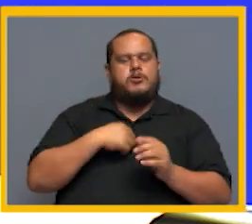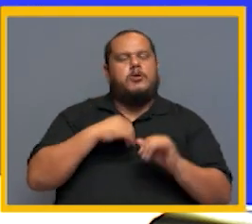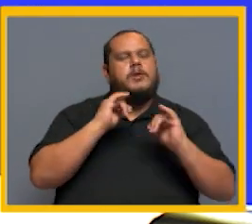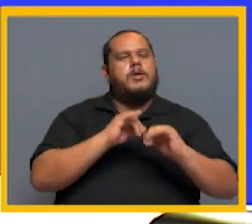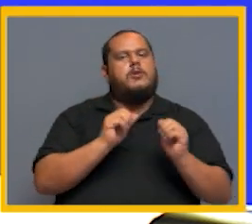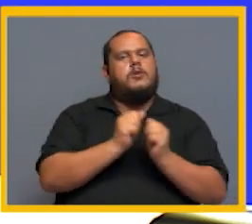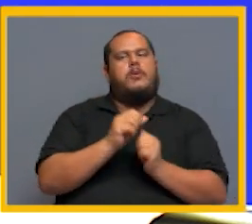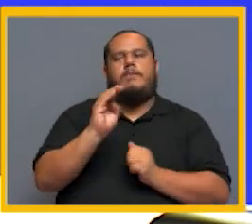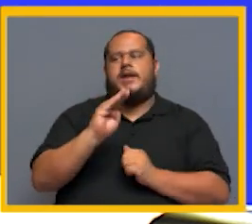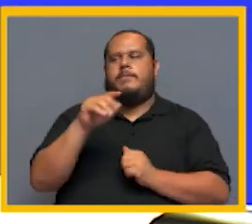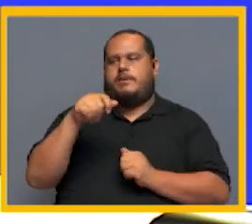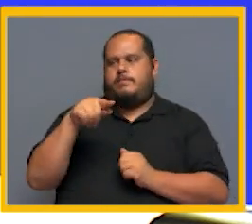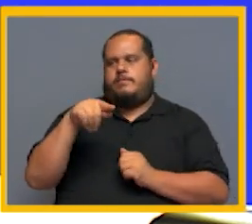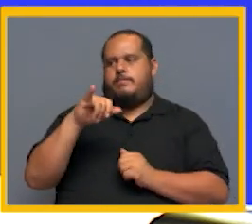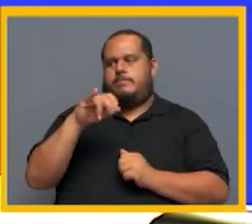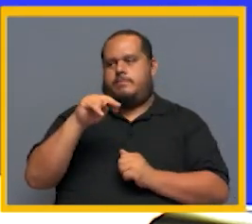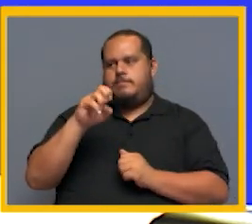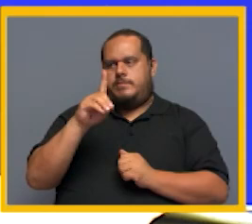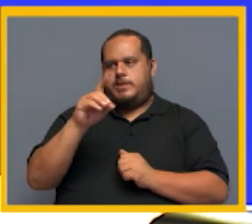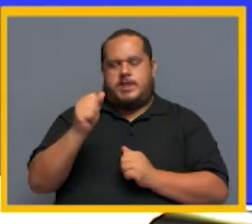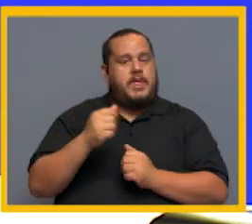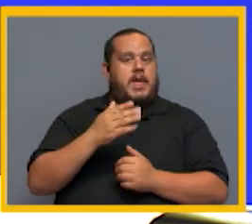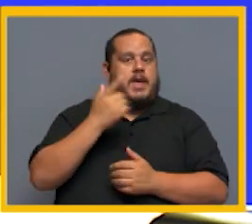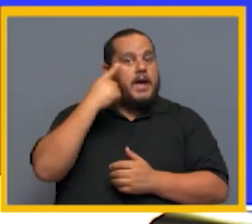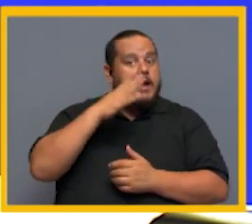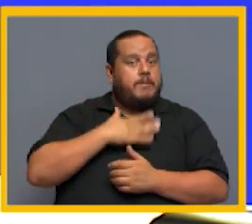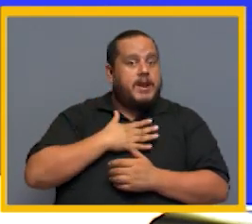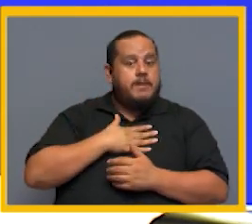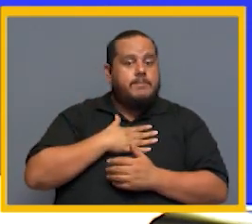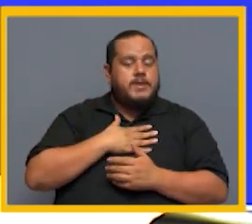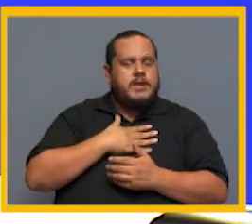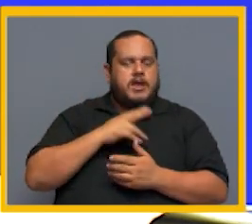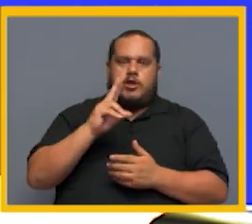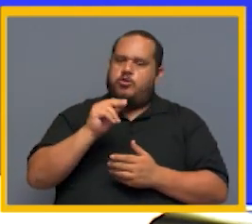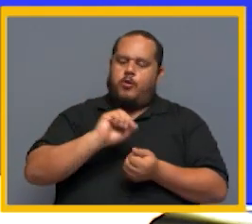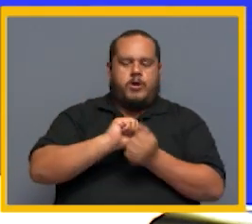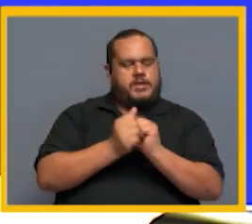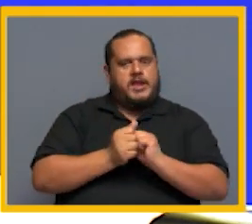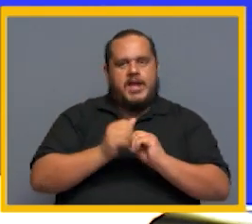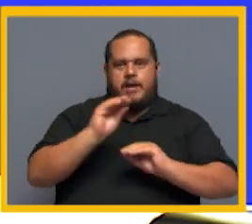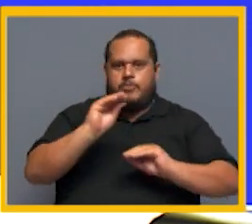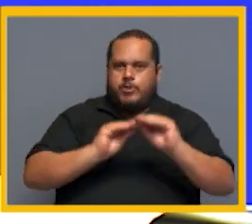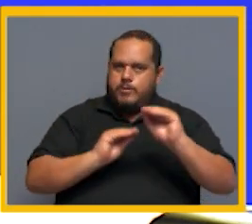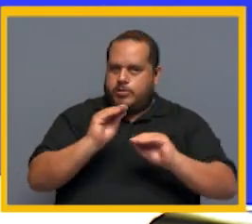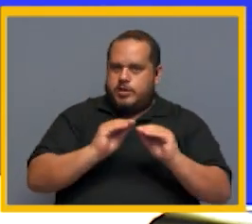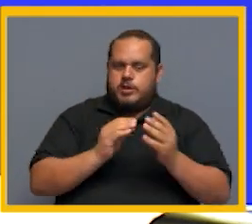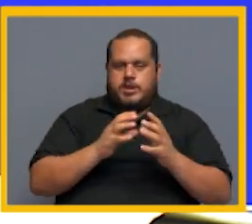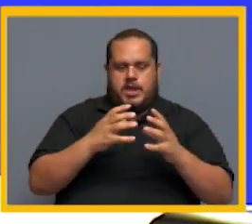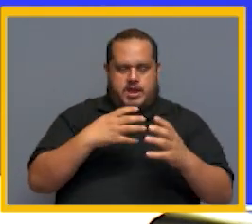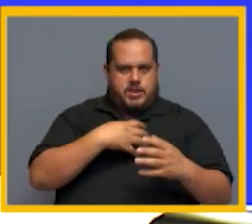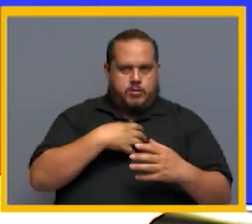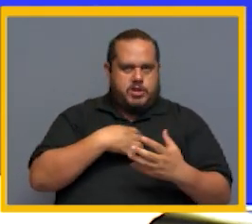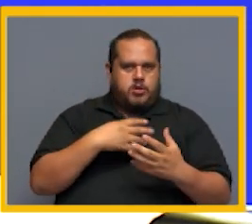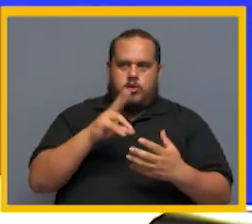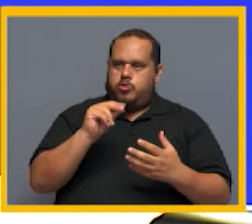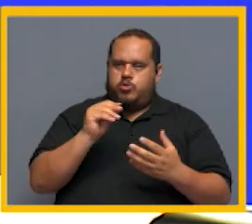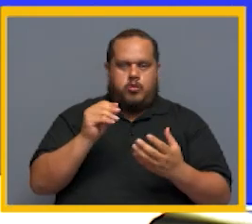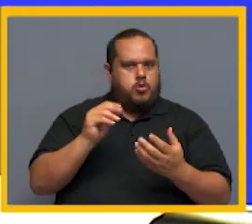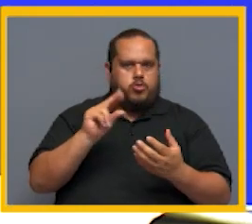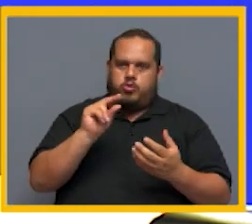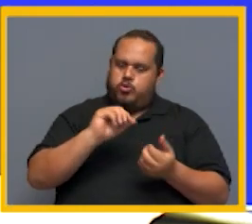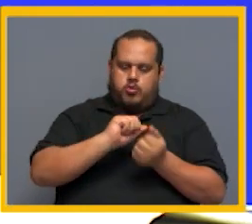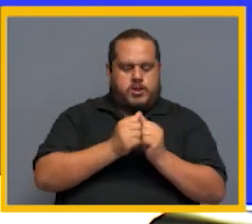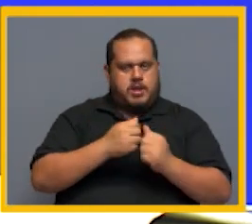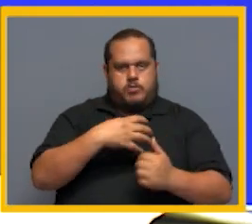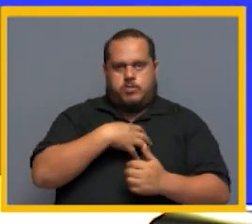Pineda. Es que para mí el dilema no es el cambio de posesión, porque es muy claro regla que no hay cambio de posesión. O sea,